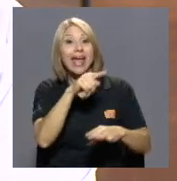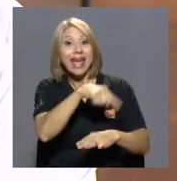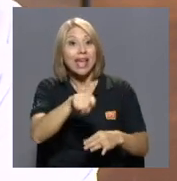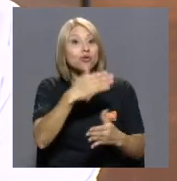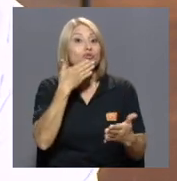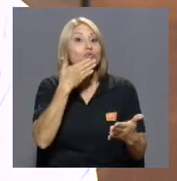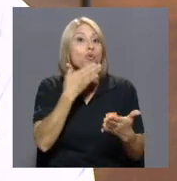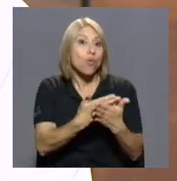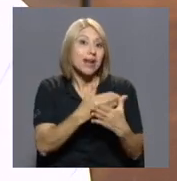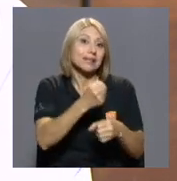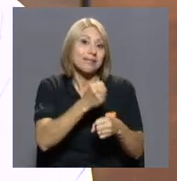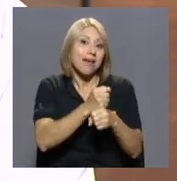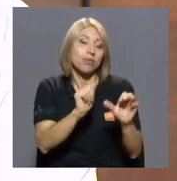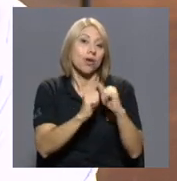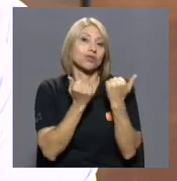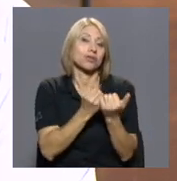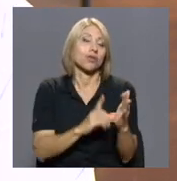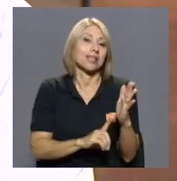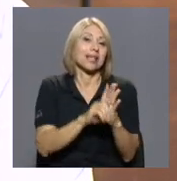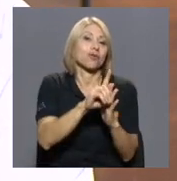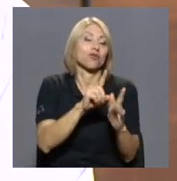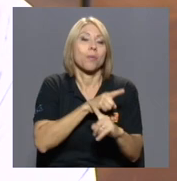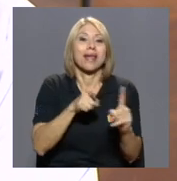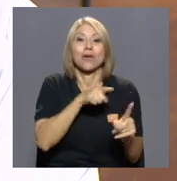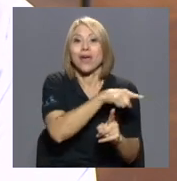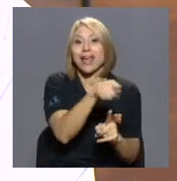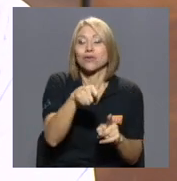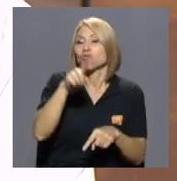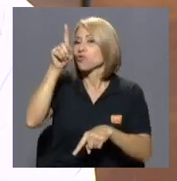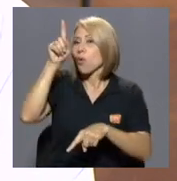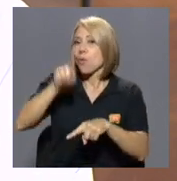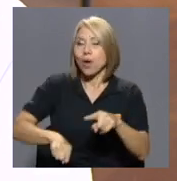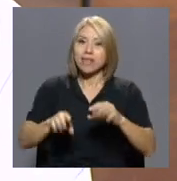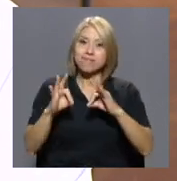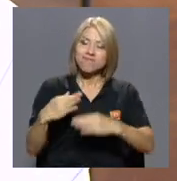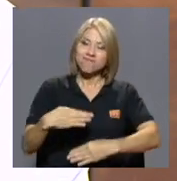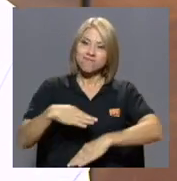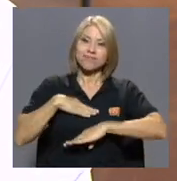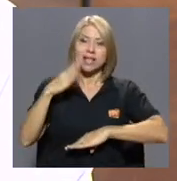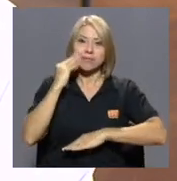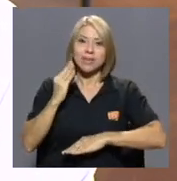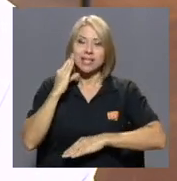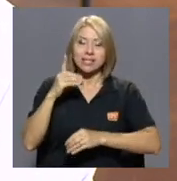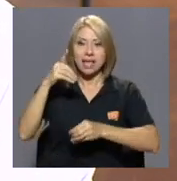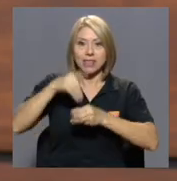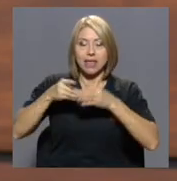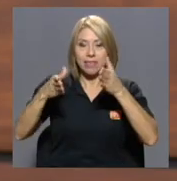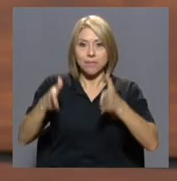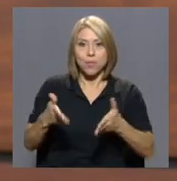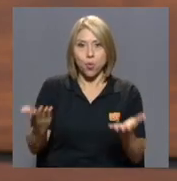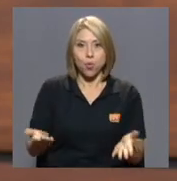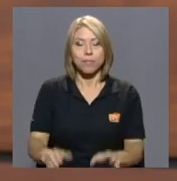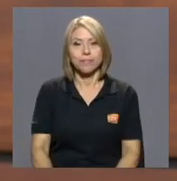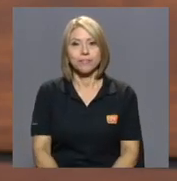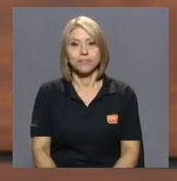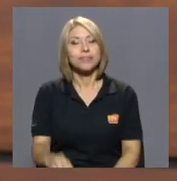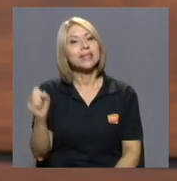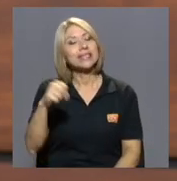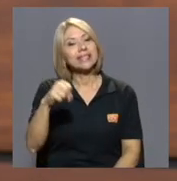desarrollo, pero que no podrían tal vez solventar la vivencia de lo que significa llegar a una diputación. Claro. ¿Verdad? Sí,